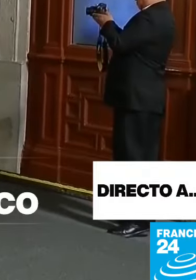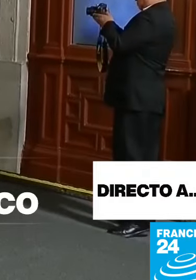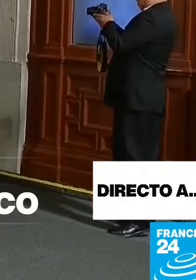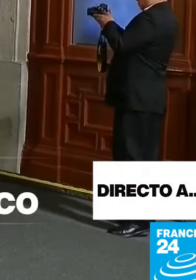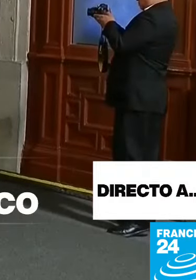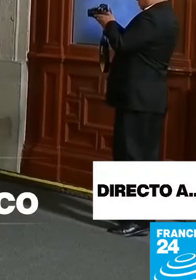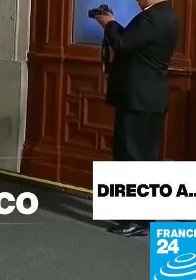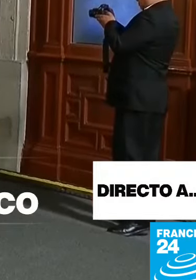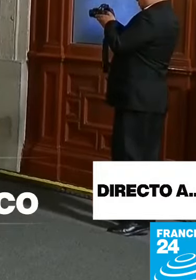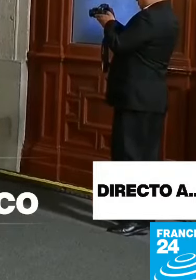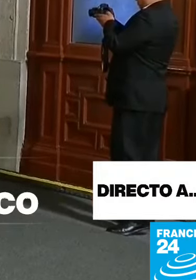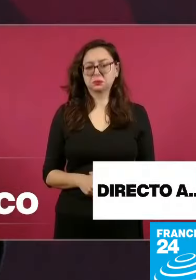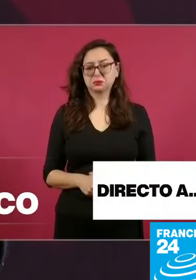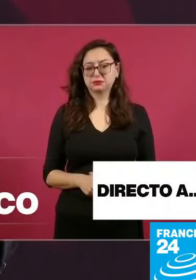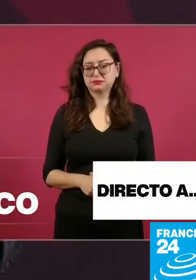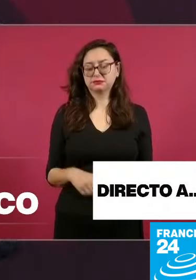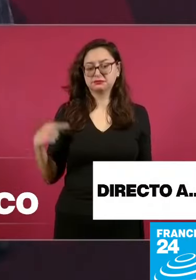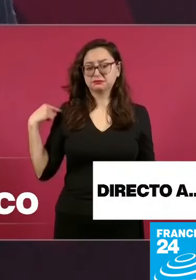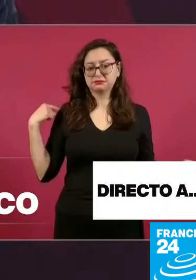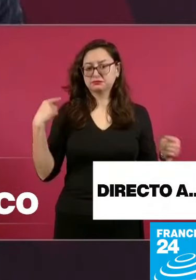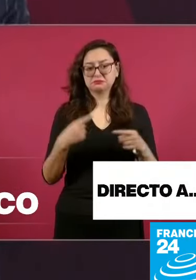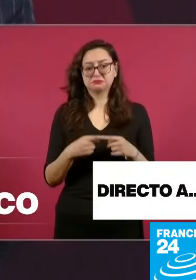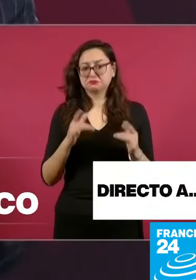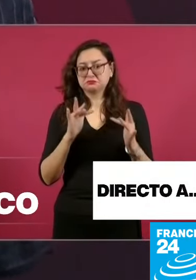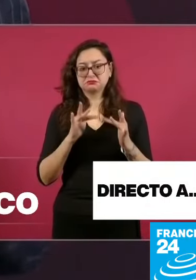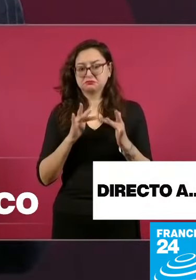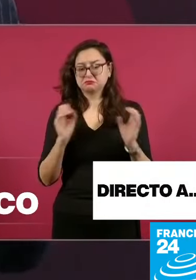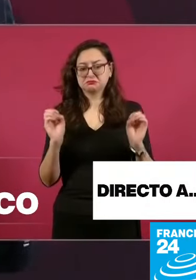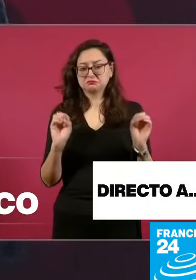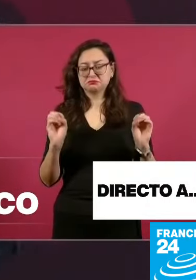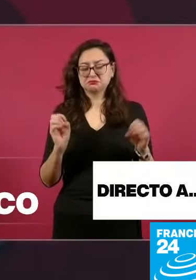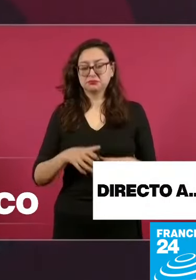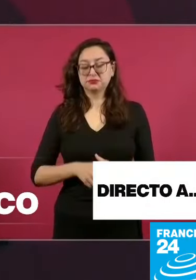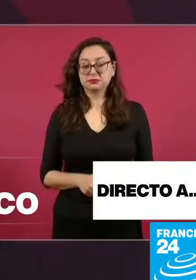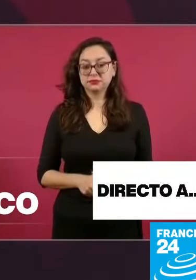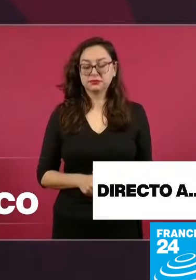Ricardo Monreal que se harán algunos ajustes porque hay dudas, pero esto va este día martes.